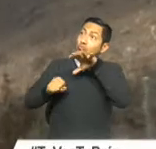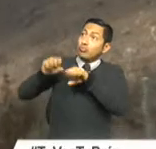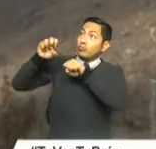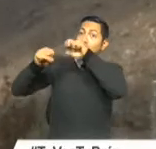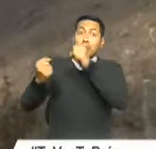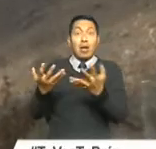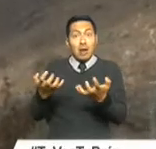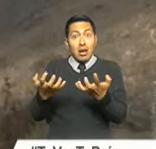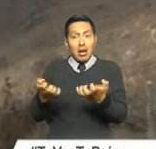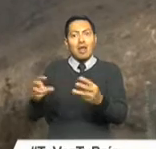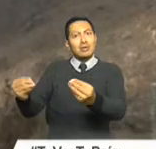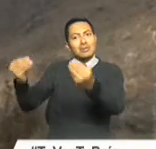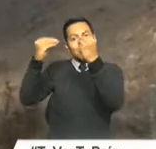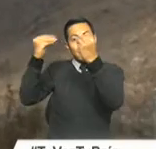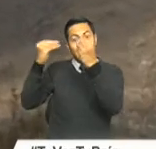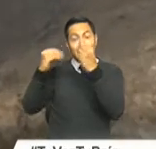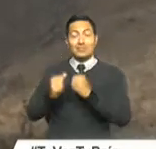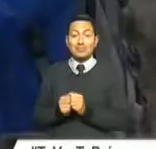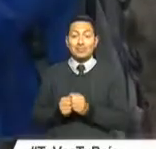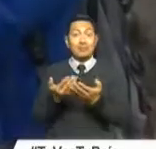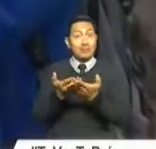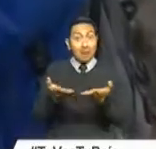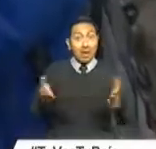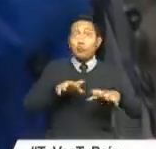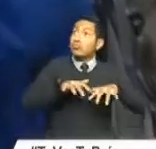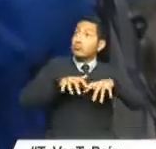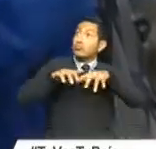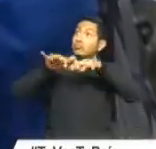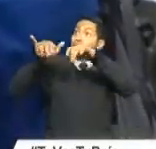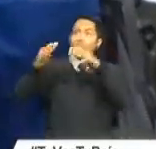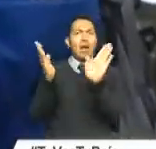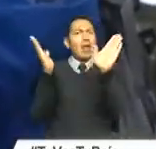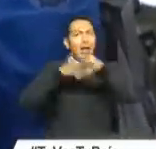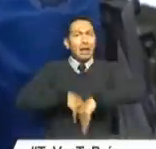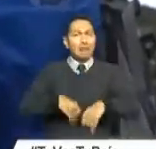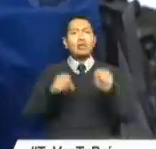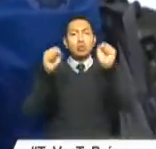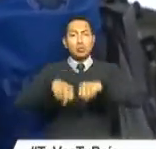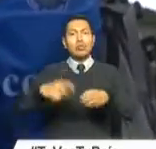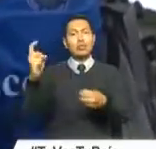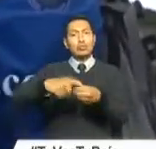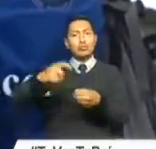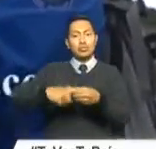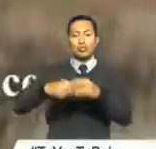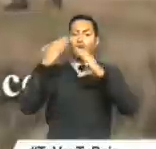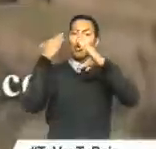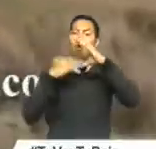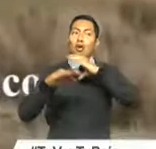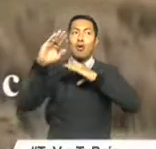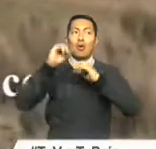caminatas son gratuitas para la ciudadanía y pueden inscribirse enviando un correo electrónico a